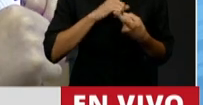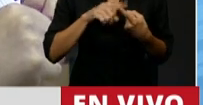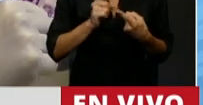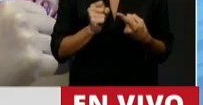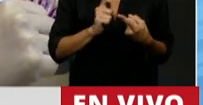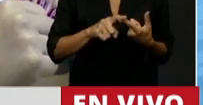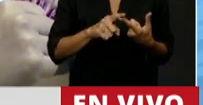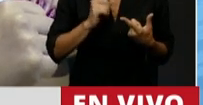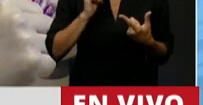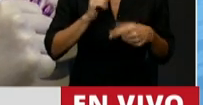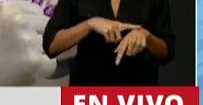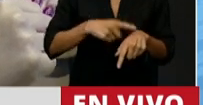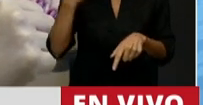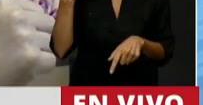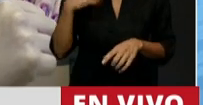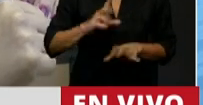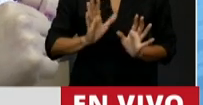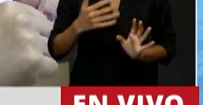donde viví experiencias